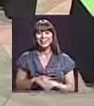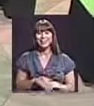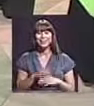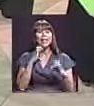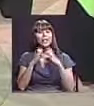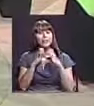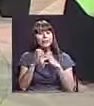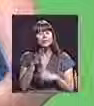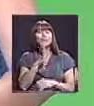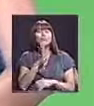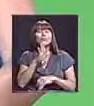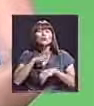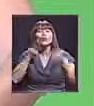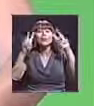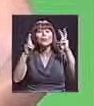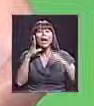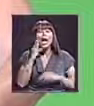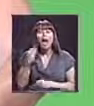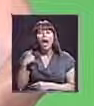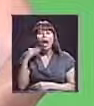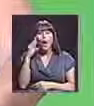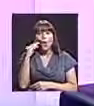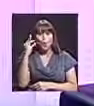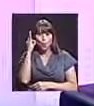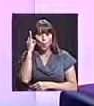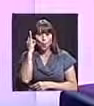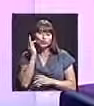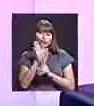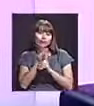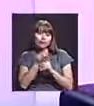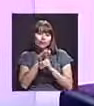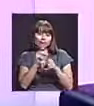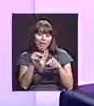entrevista abordaremos el tema de los abuelos alcahuetas.